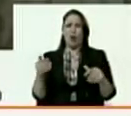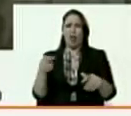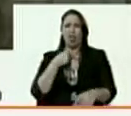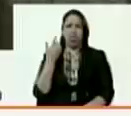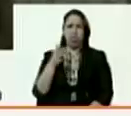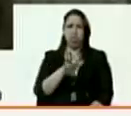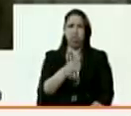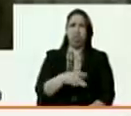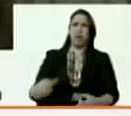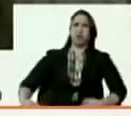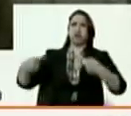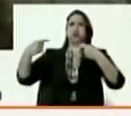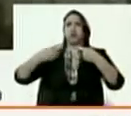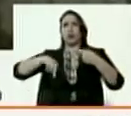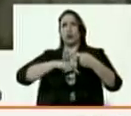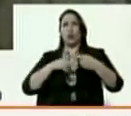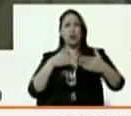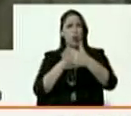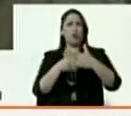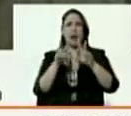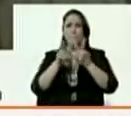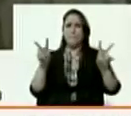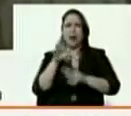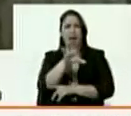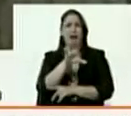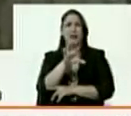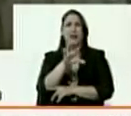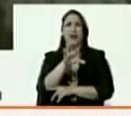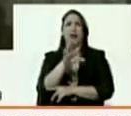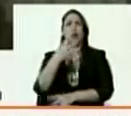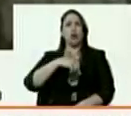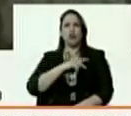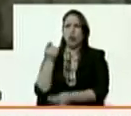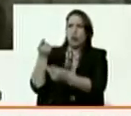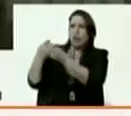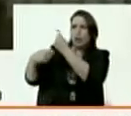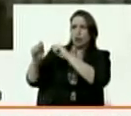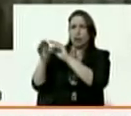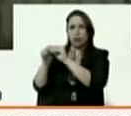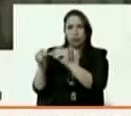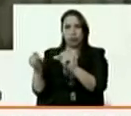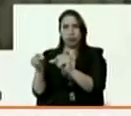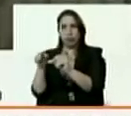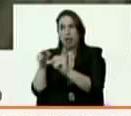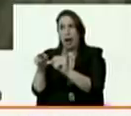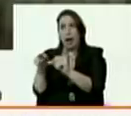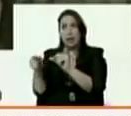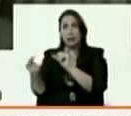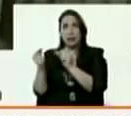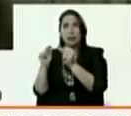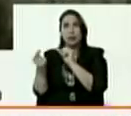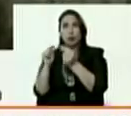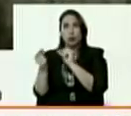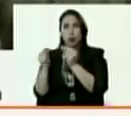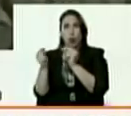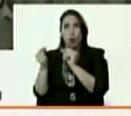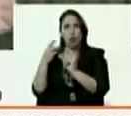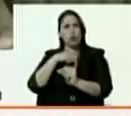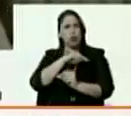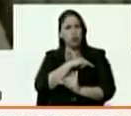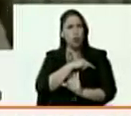de atentar contra la patria, de estar negociando territorios que están en disputa y que